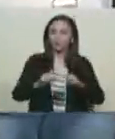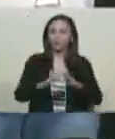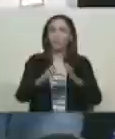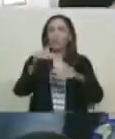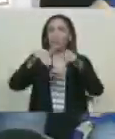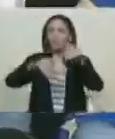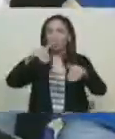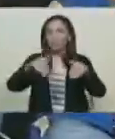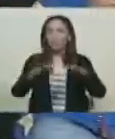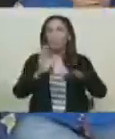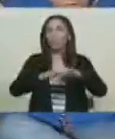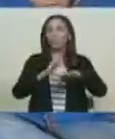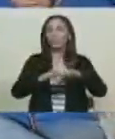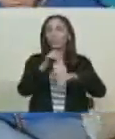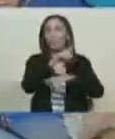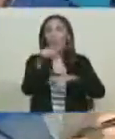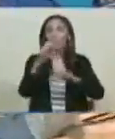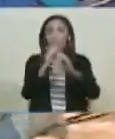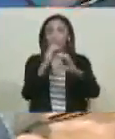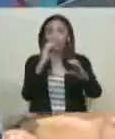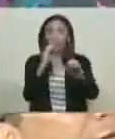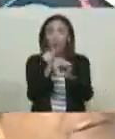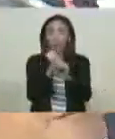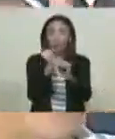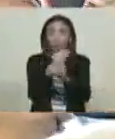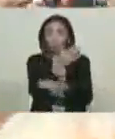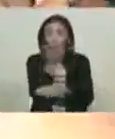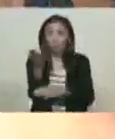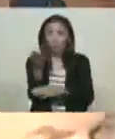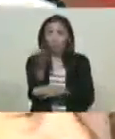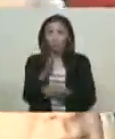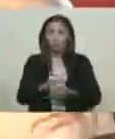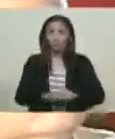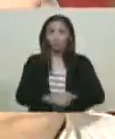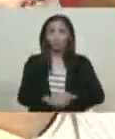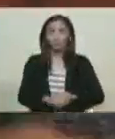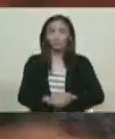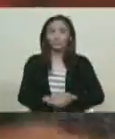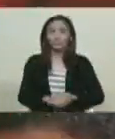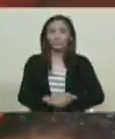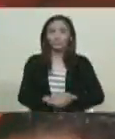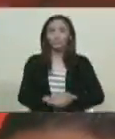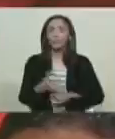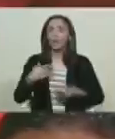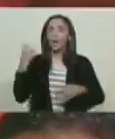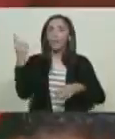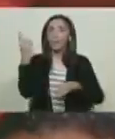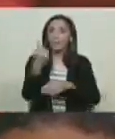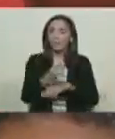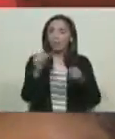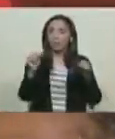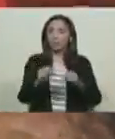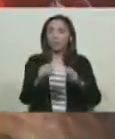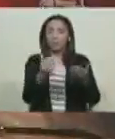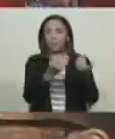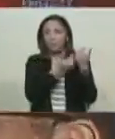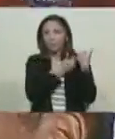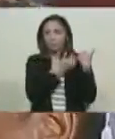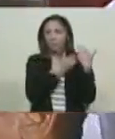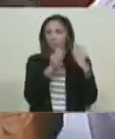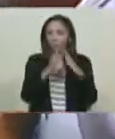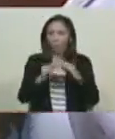obrera me lo pidió y yo asumo el compromiso, asumo mis deberes y mis responsabilidades frente a